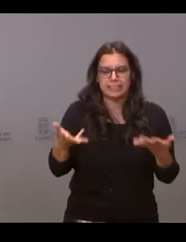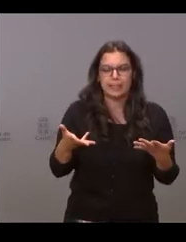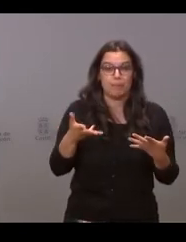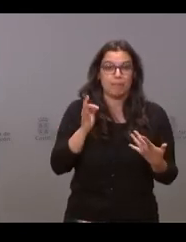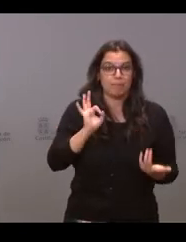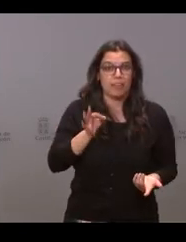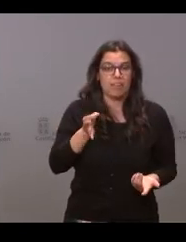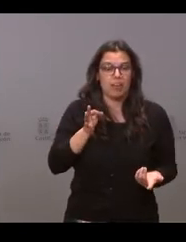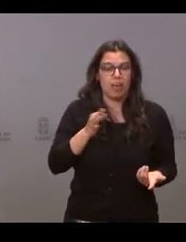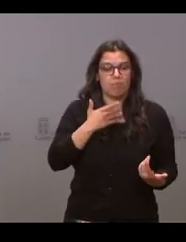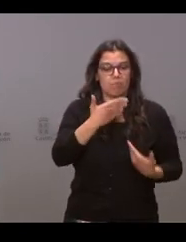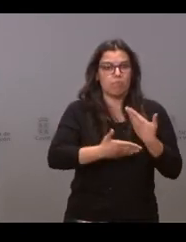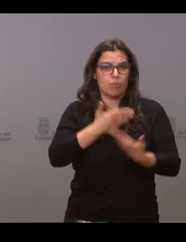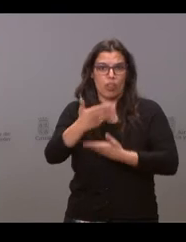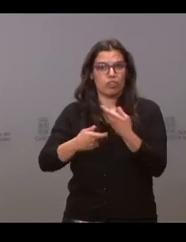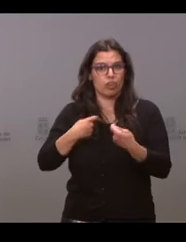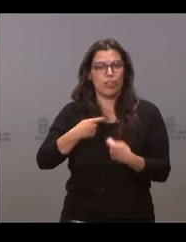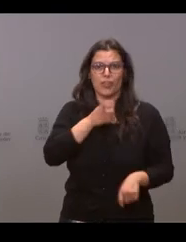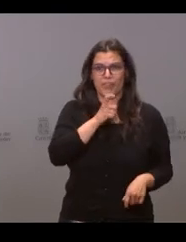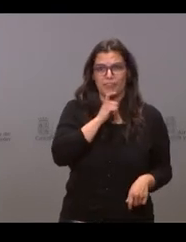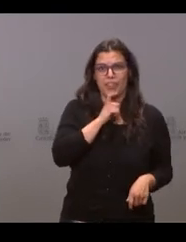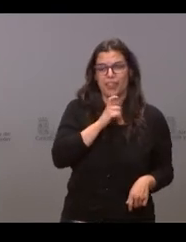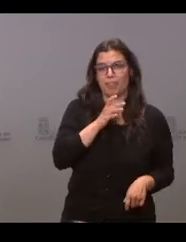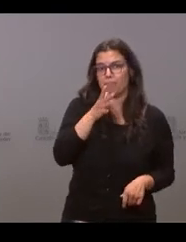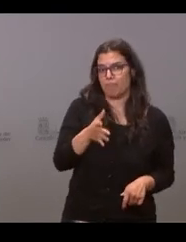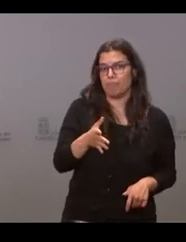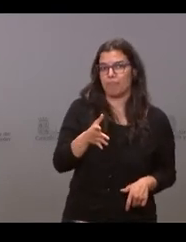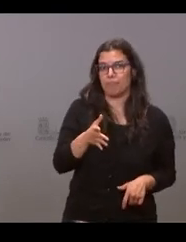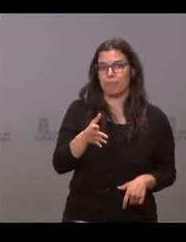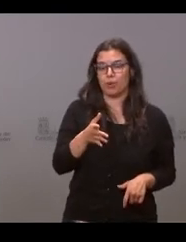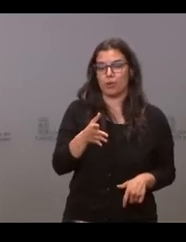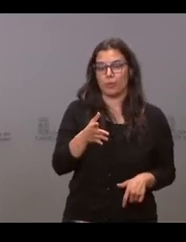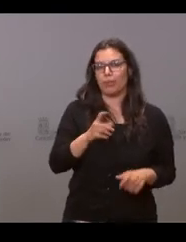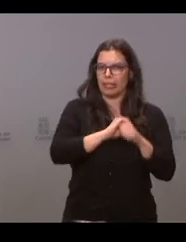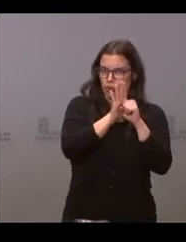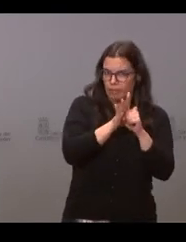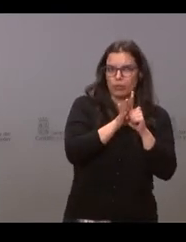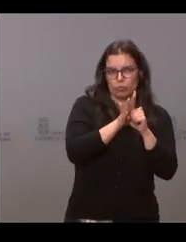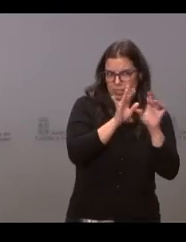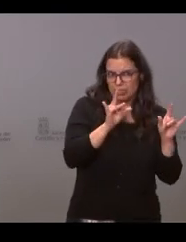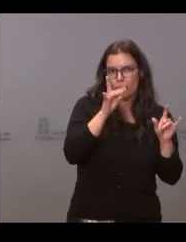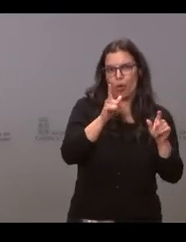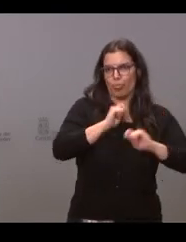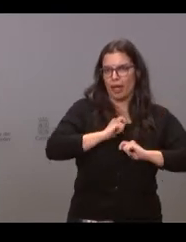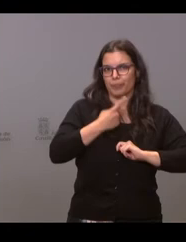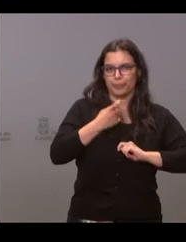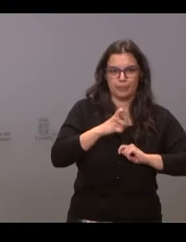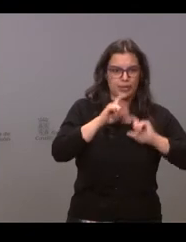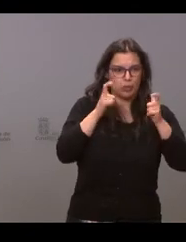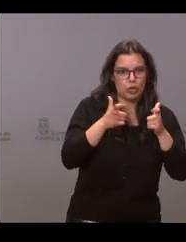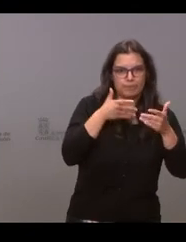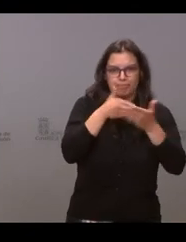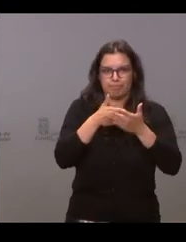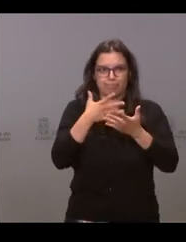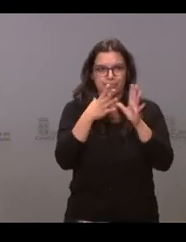verdad si un proceso de negociación difícil no porque no sólo por la propia pandemia que eso dificulta las reuniones y la forma de